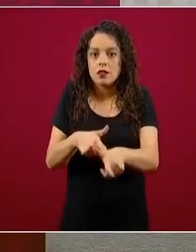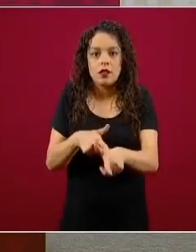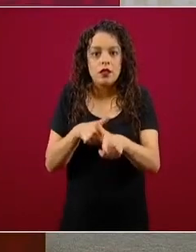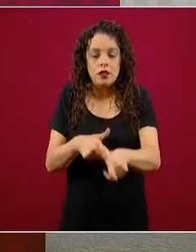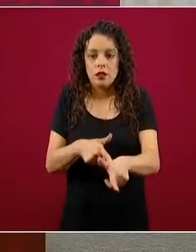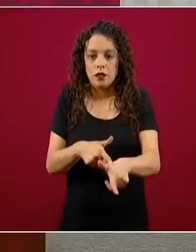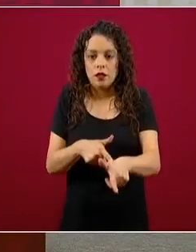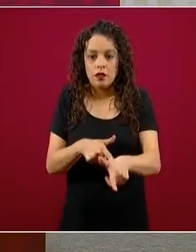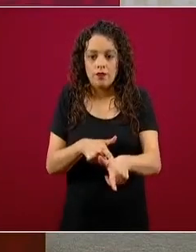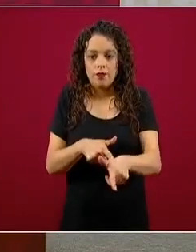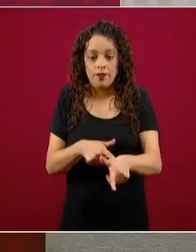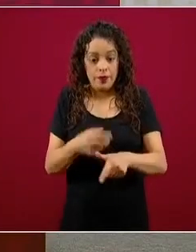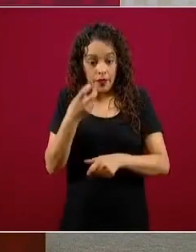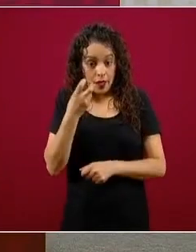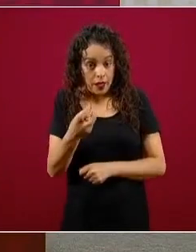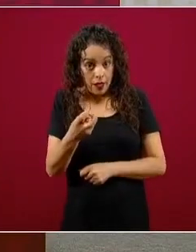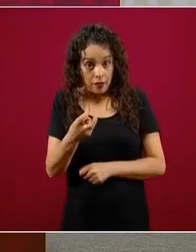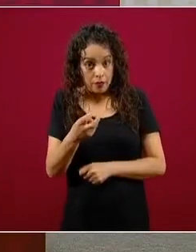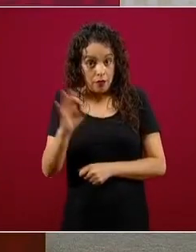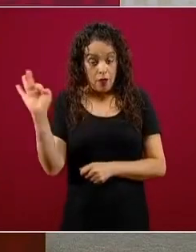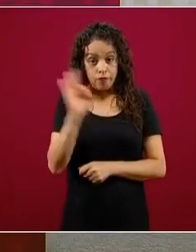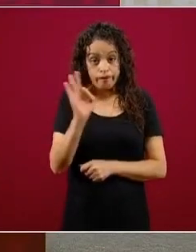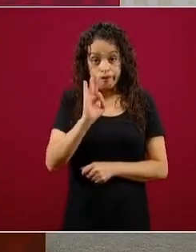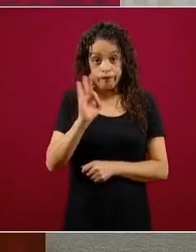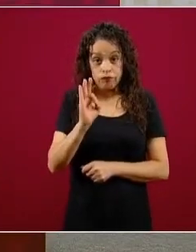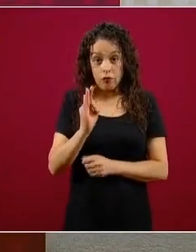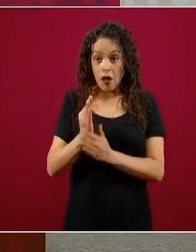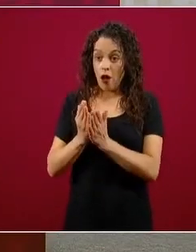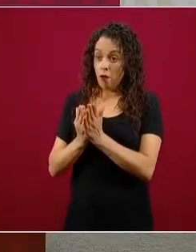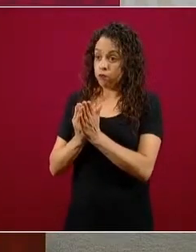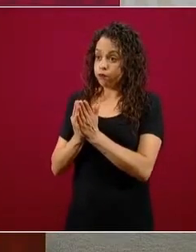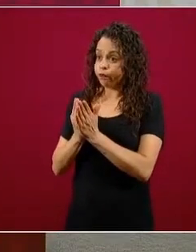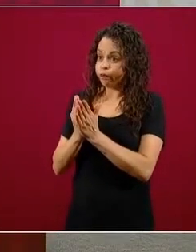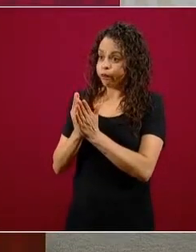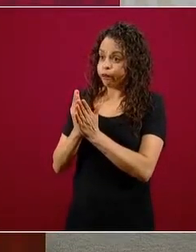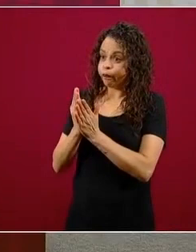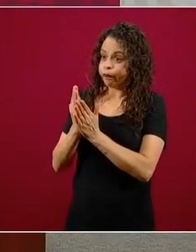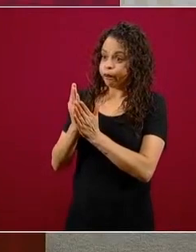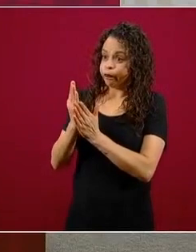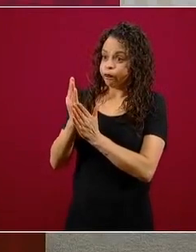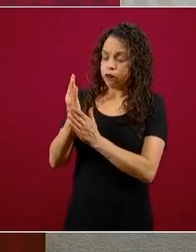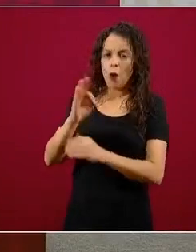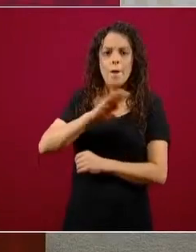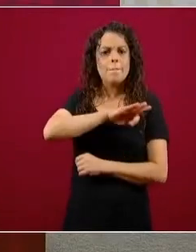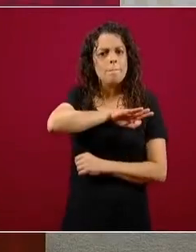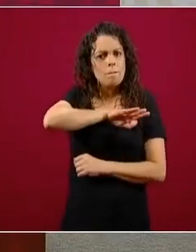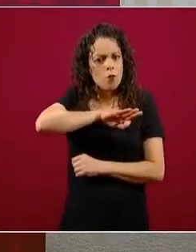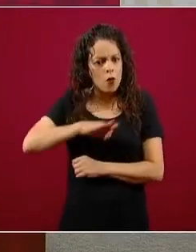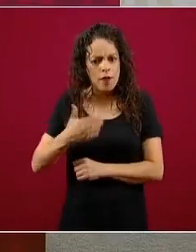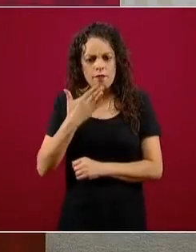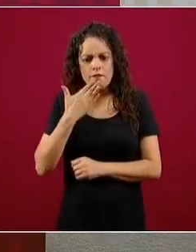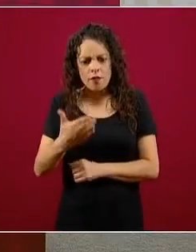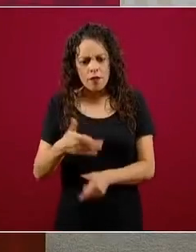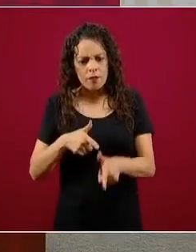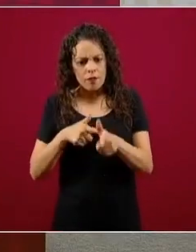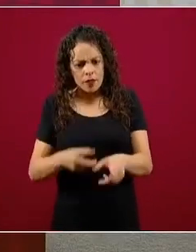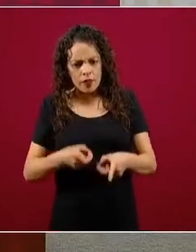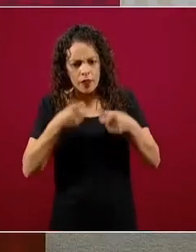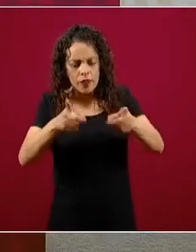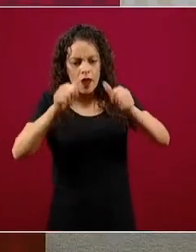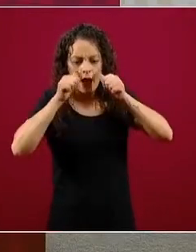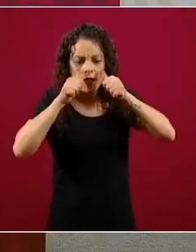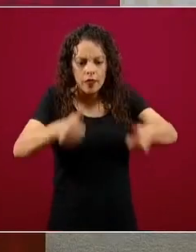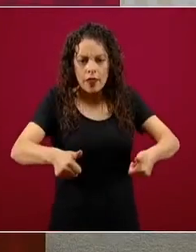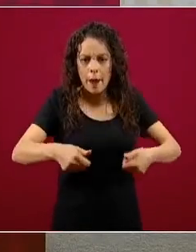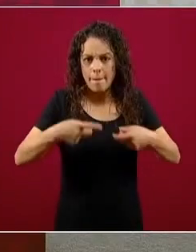una velocidad de crecimiento que permita atender a las personas, se está cumpliendo el